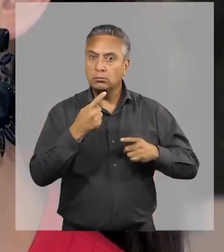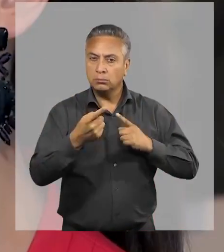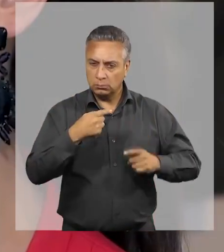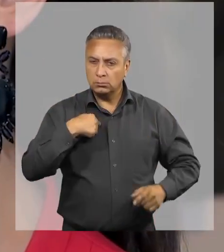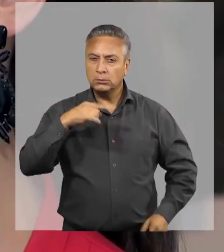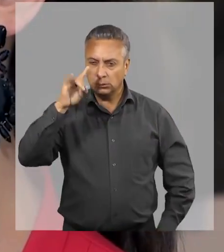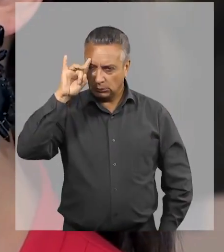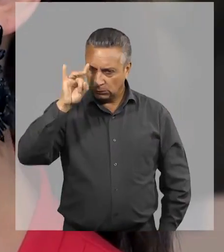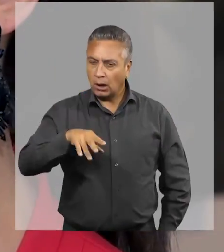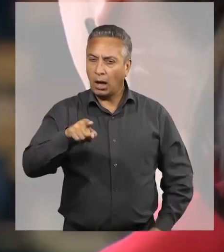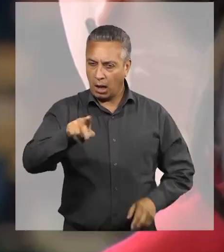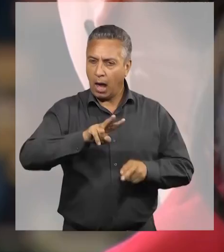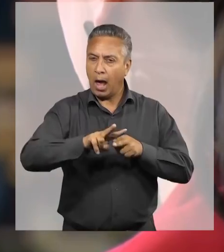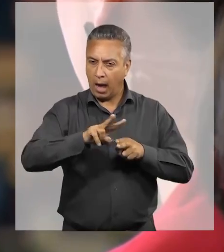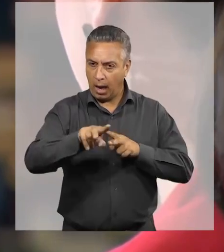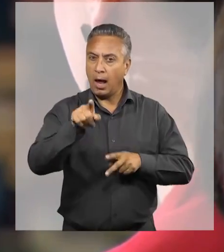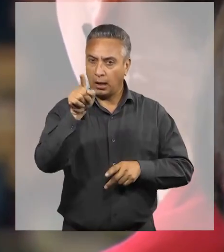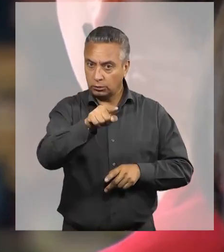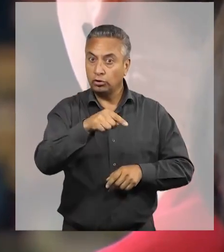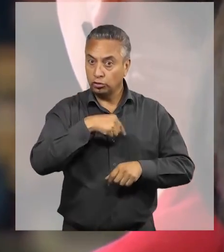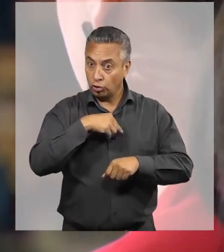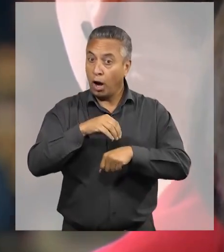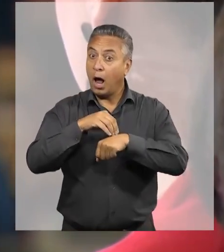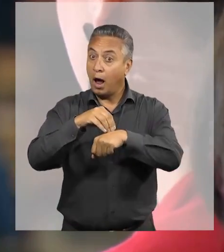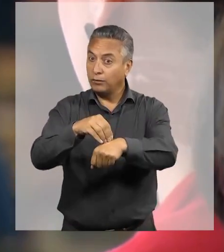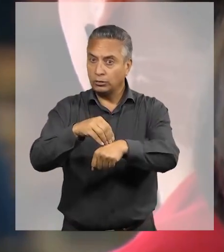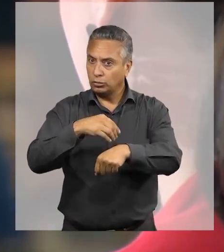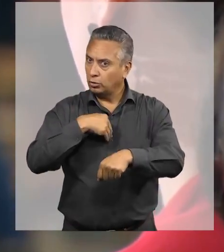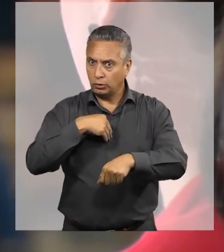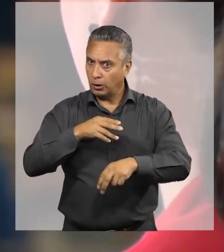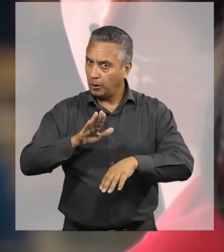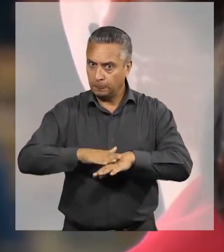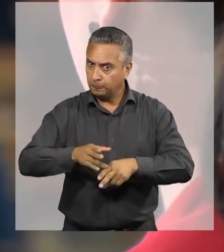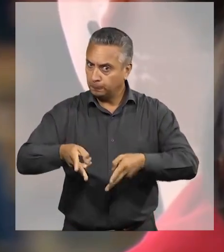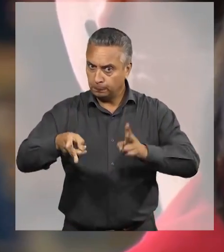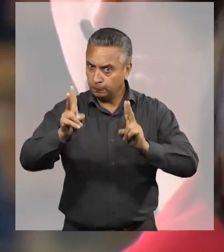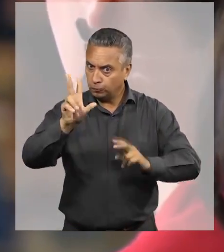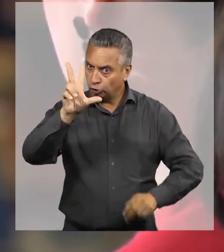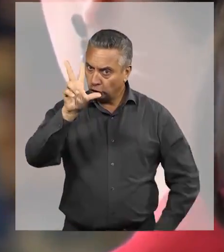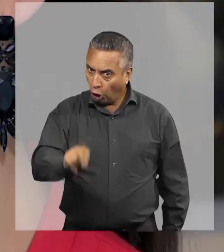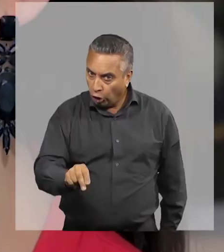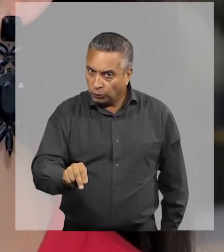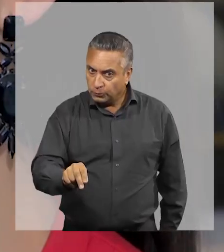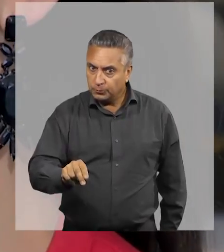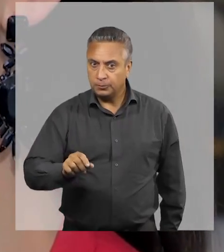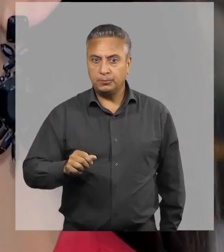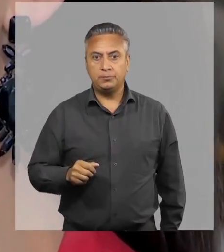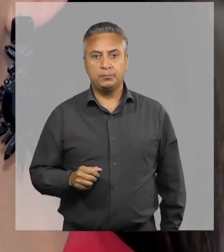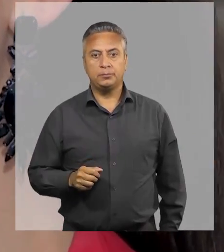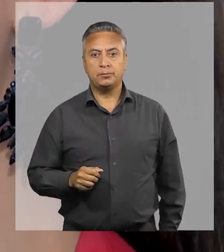Simón. Sé perfectamente lo que estáis haciendo con él y te advierto ahora que no te lo voy a permitir.